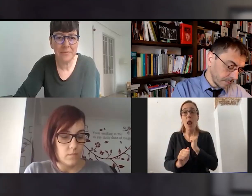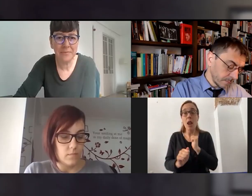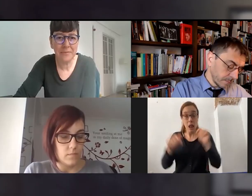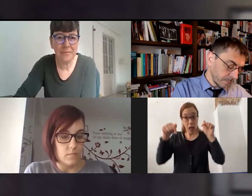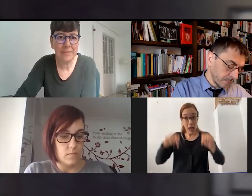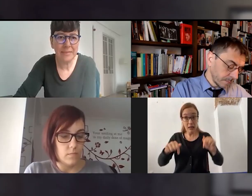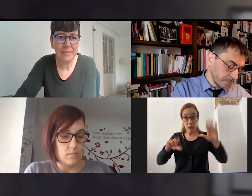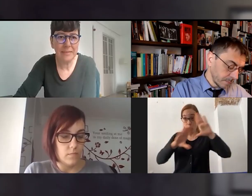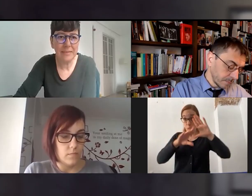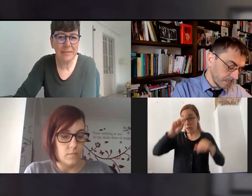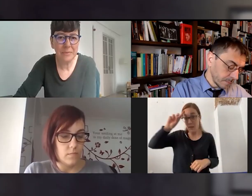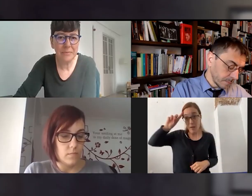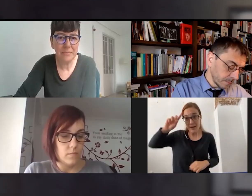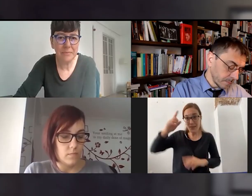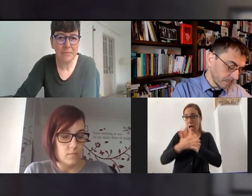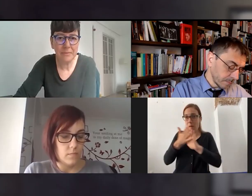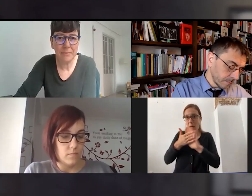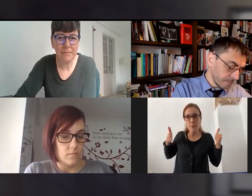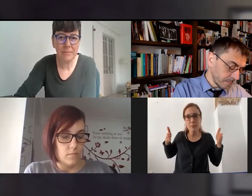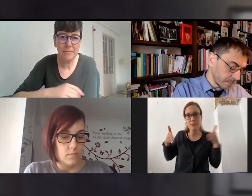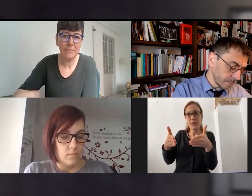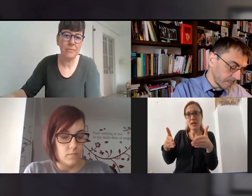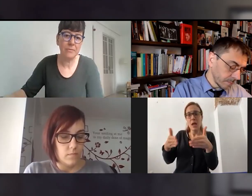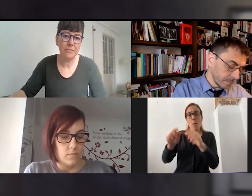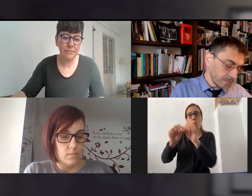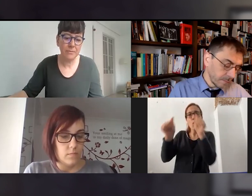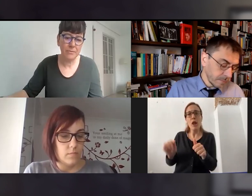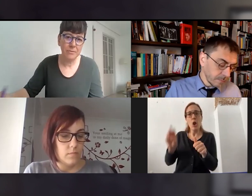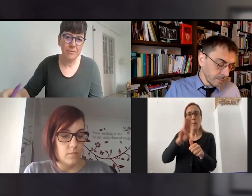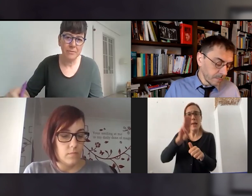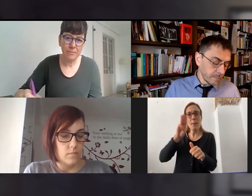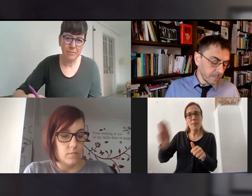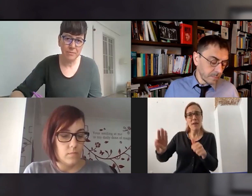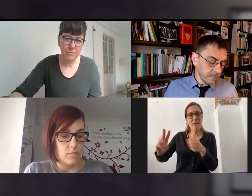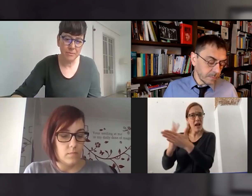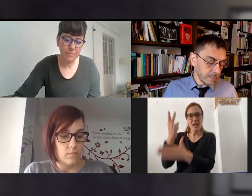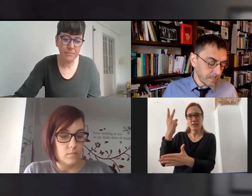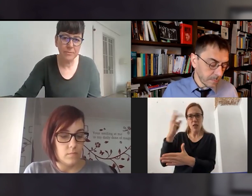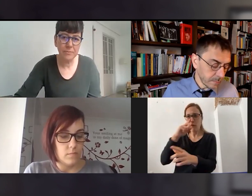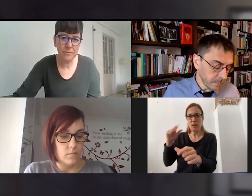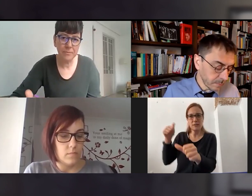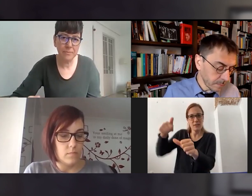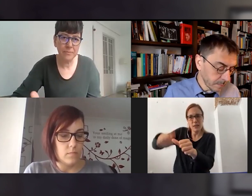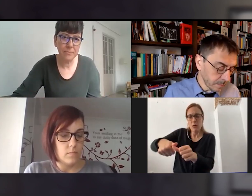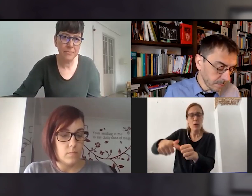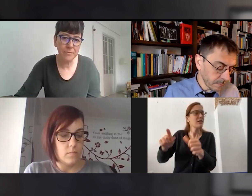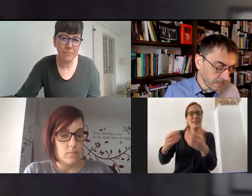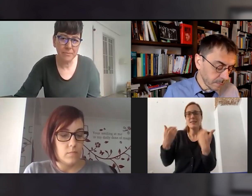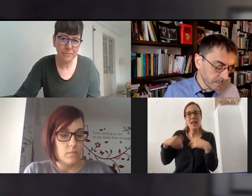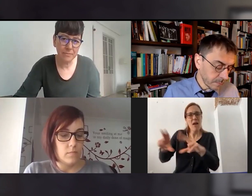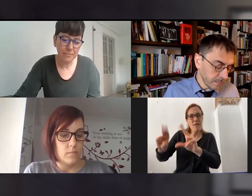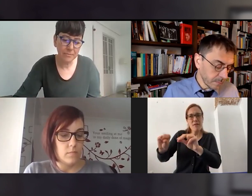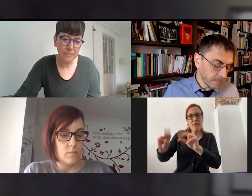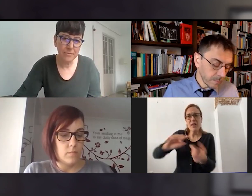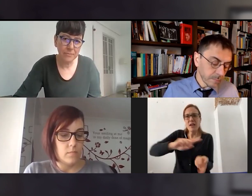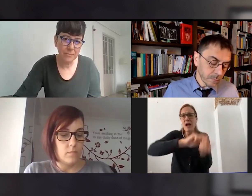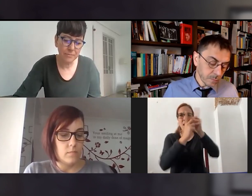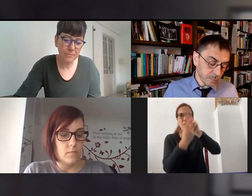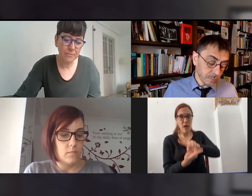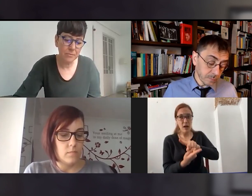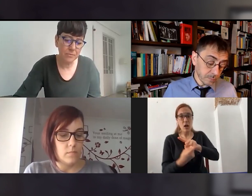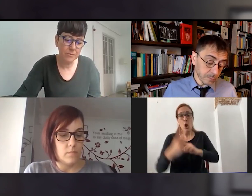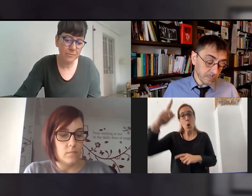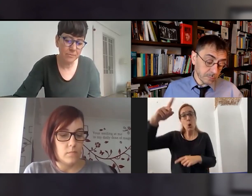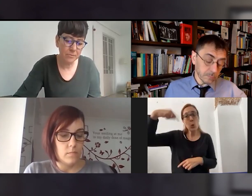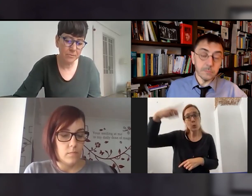de modelo fracaso del Partido Popular. Y además creo que somos capaces de articular una cultura política basada en el trabajo, nos va a ir mucho mejor. Y esto se tiene que